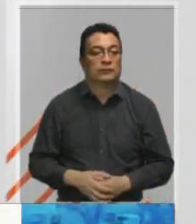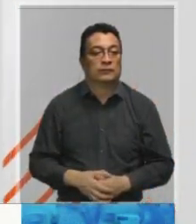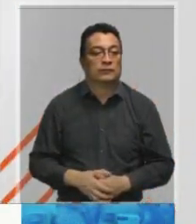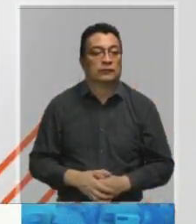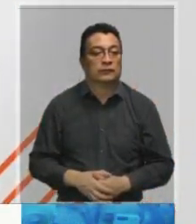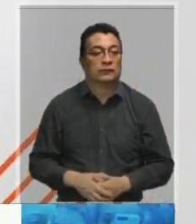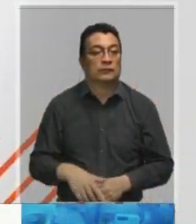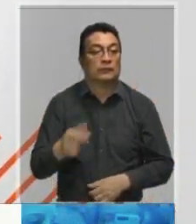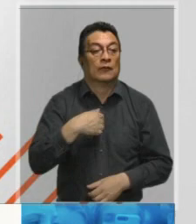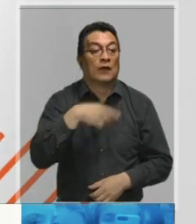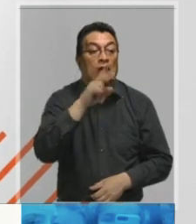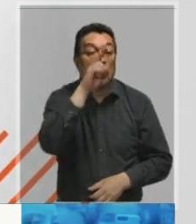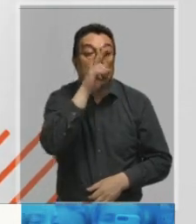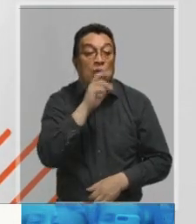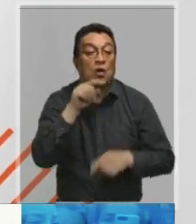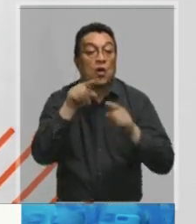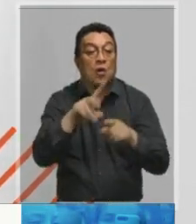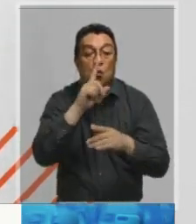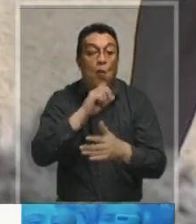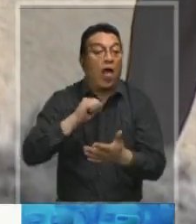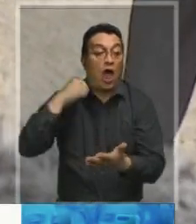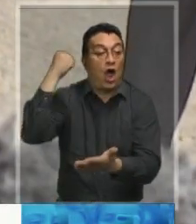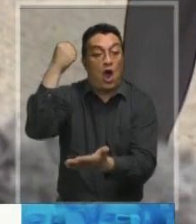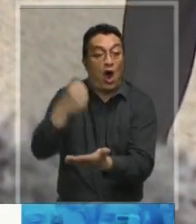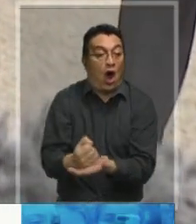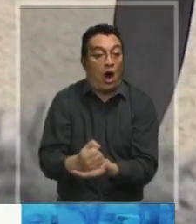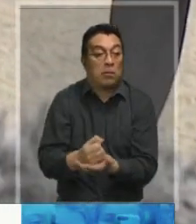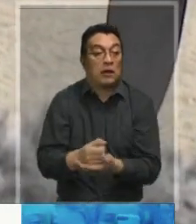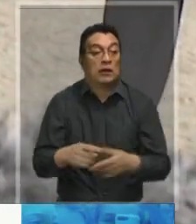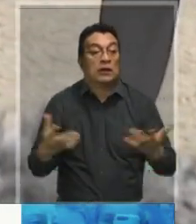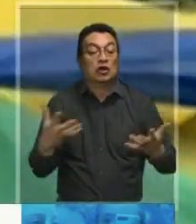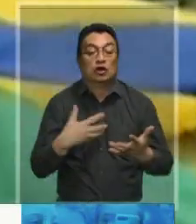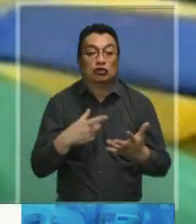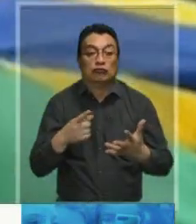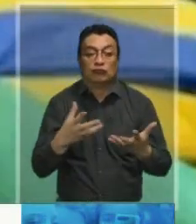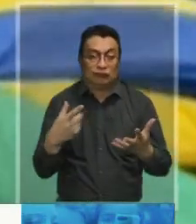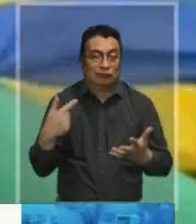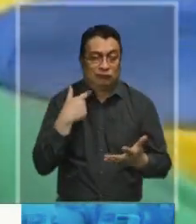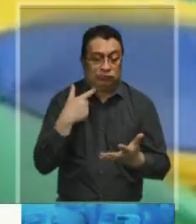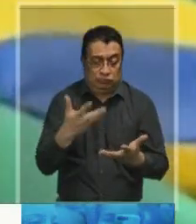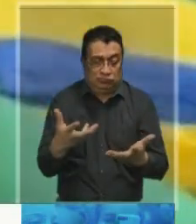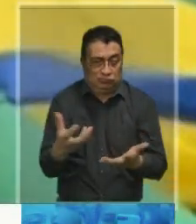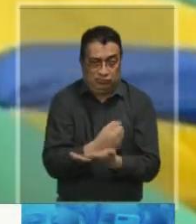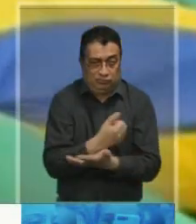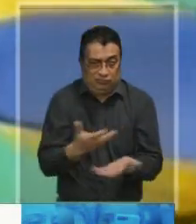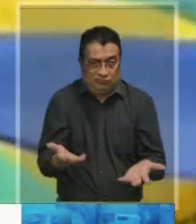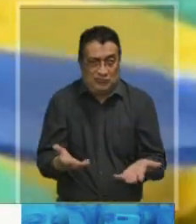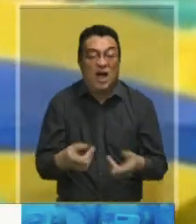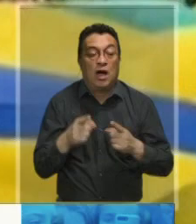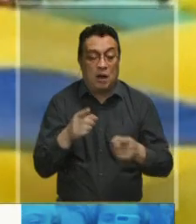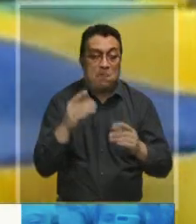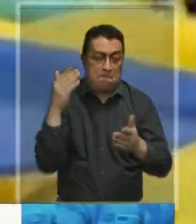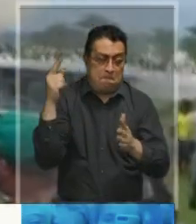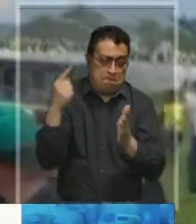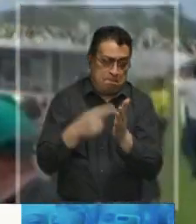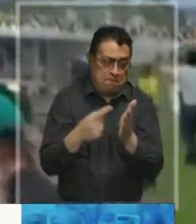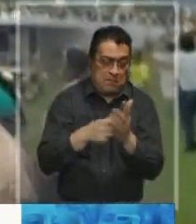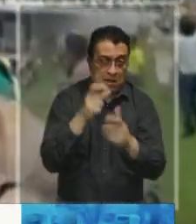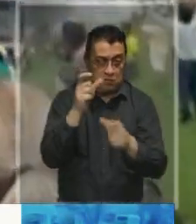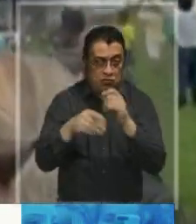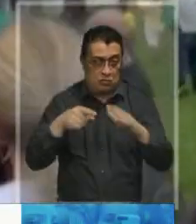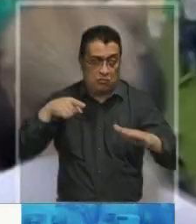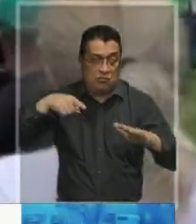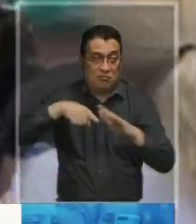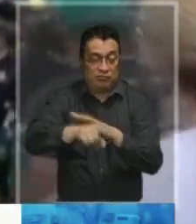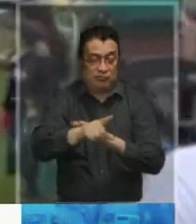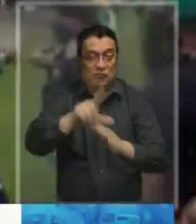Foi uma tentativa de golpe de Estado que não se efetivou. Fueron miles los bolsonaristas que irrumpieron en las sedes de los